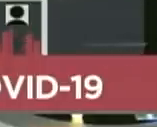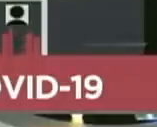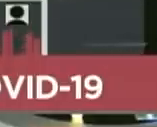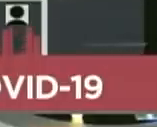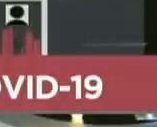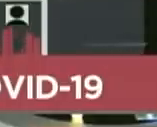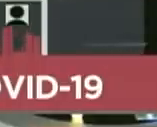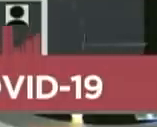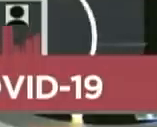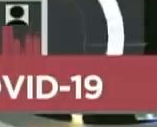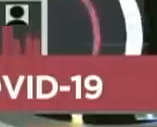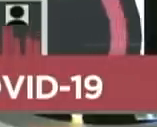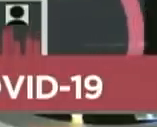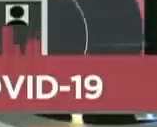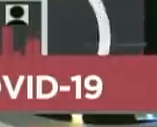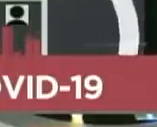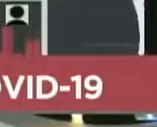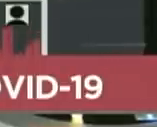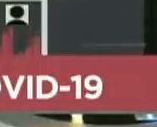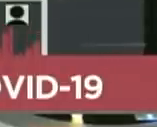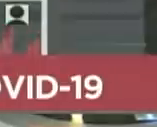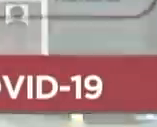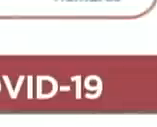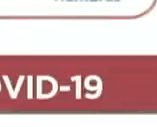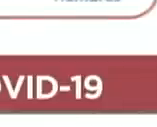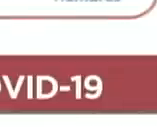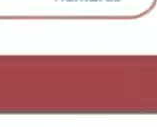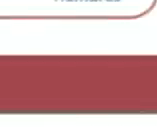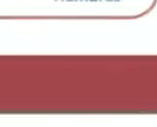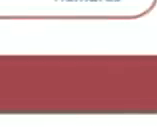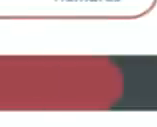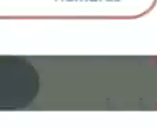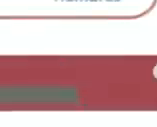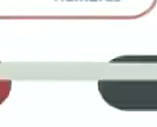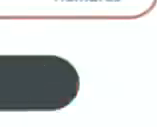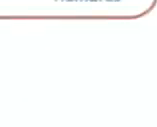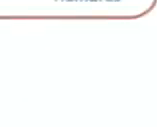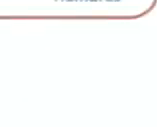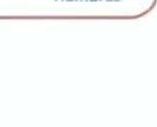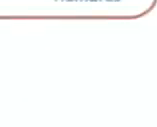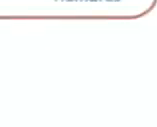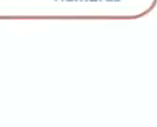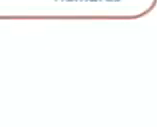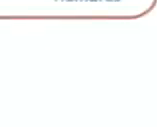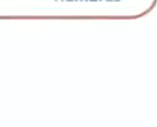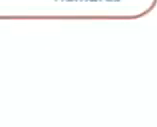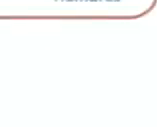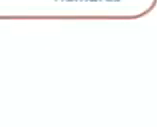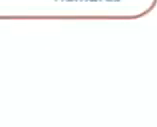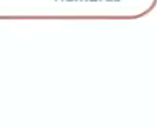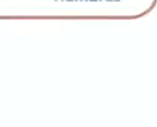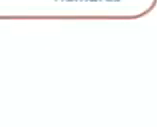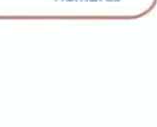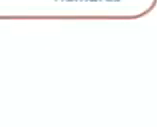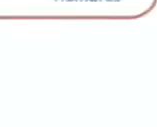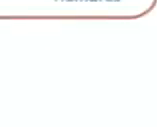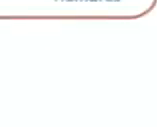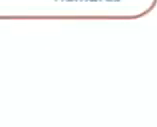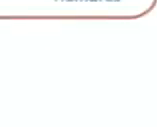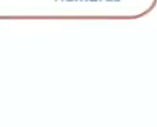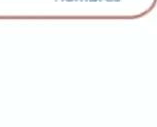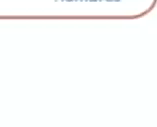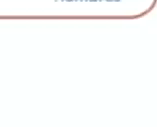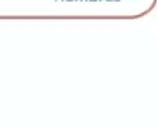este virus, que bueno, apareció como una nueva enfermedad a inicio del año 2020, pero ya es